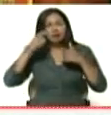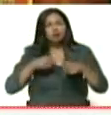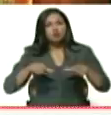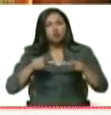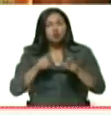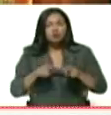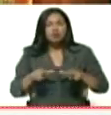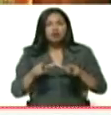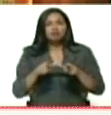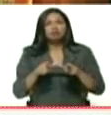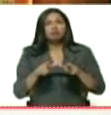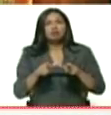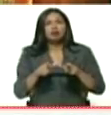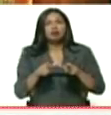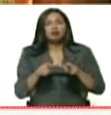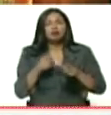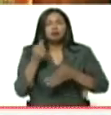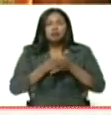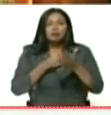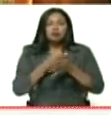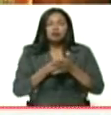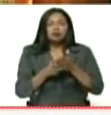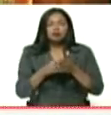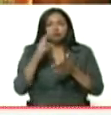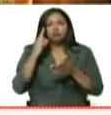batalla Bolívar Chávez.